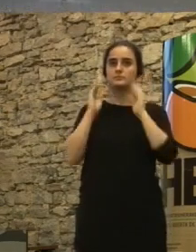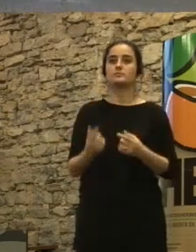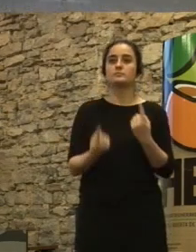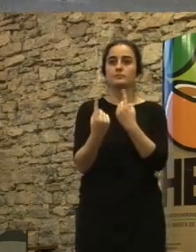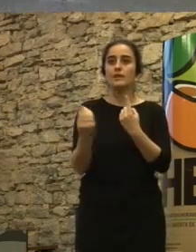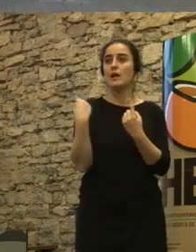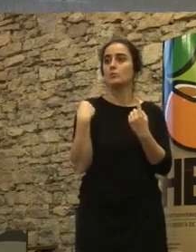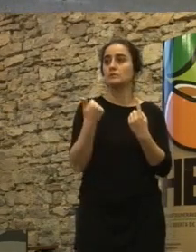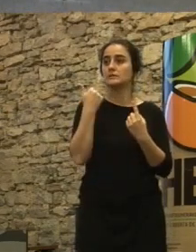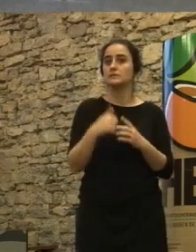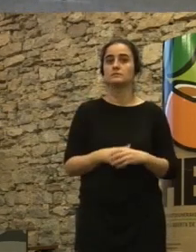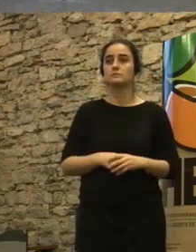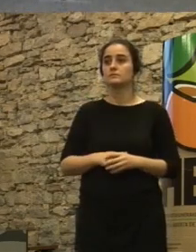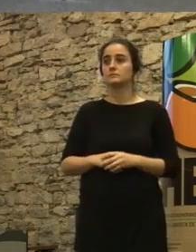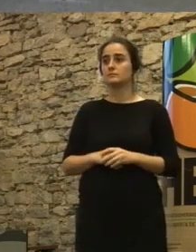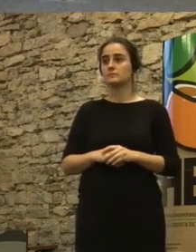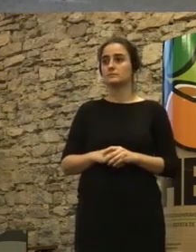¿Alguien más? ¿Se anima?